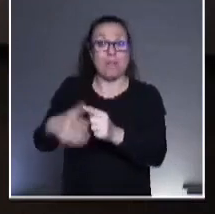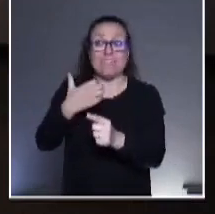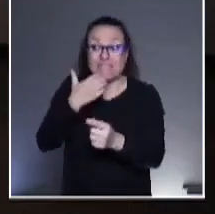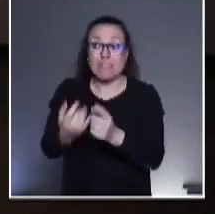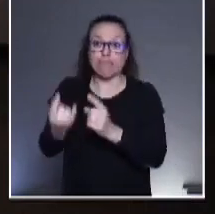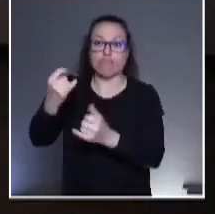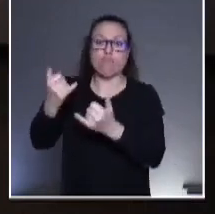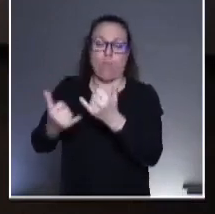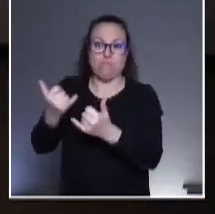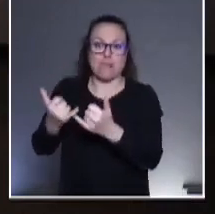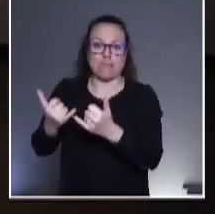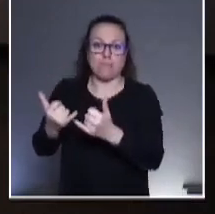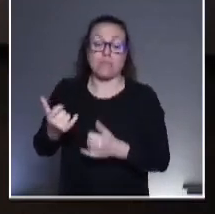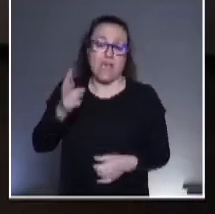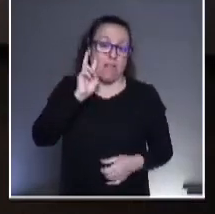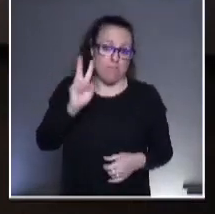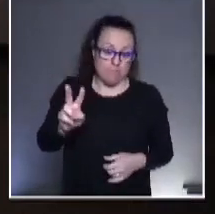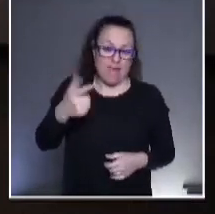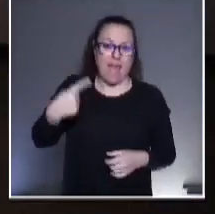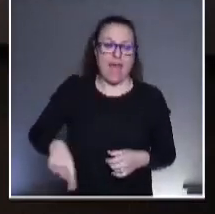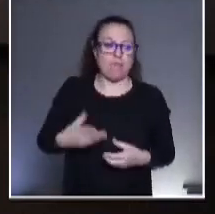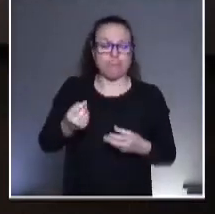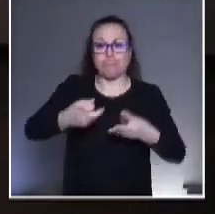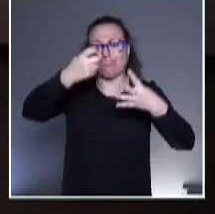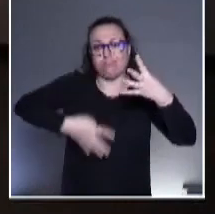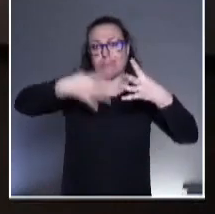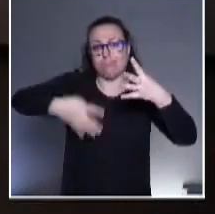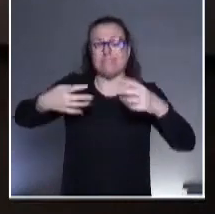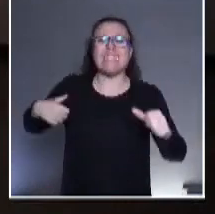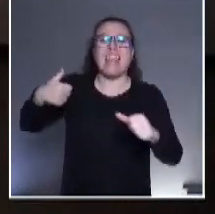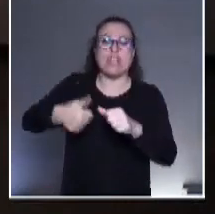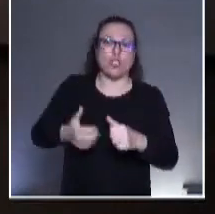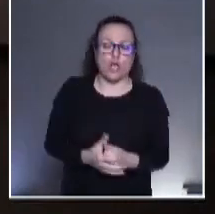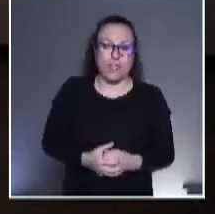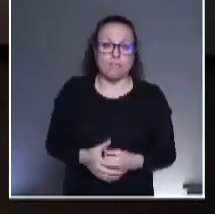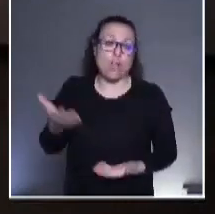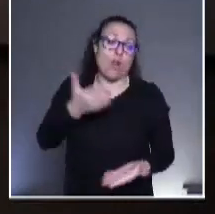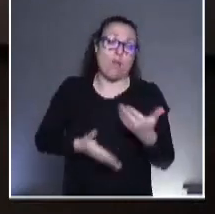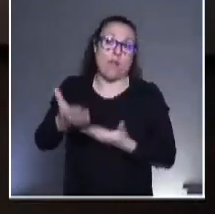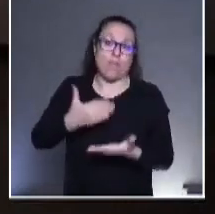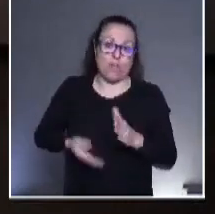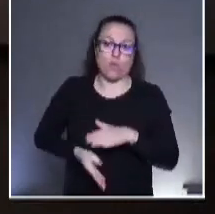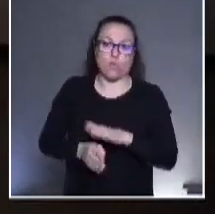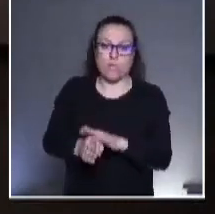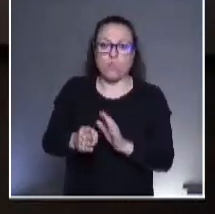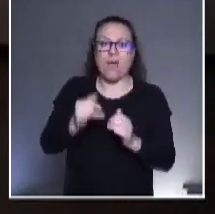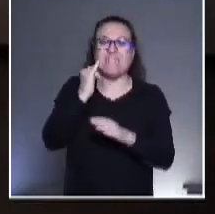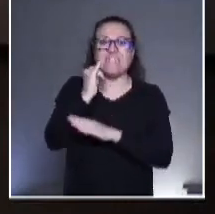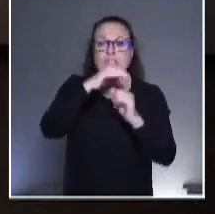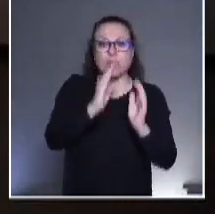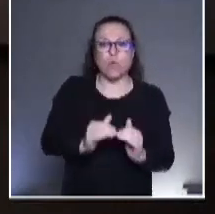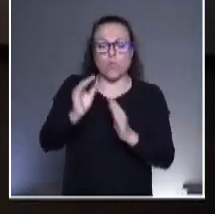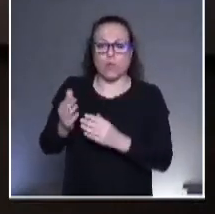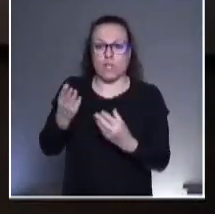problemas. Tenemos, como veis, amplia trayectoria en la colaboración continuada con muchas instituciones